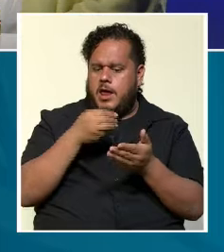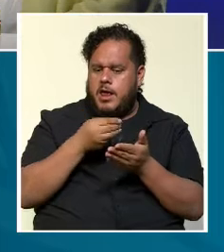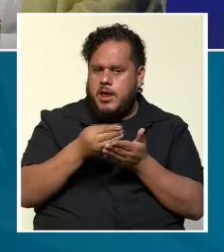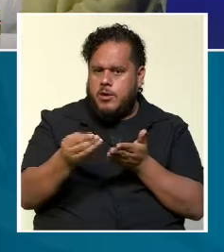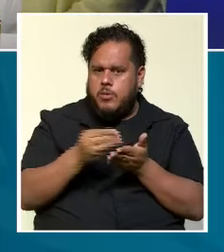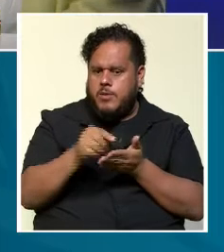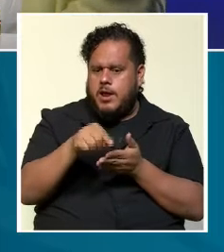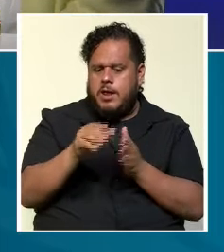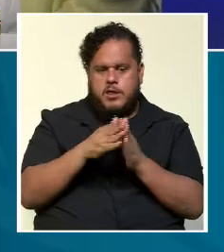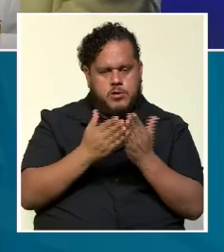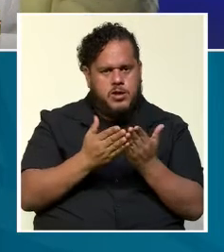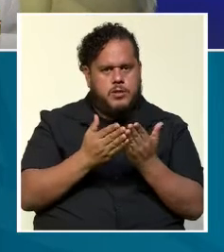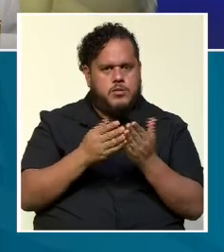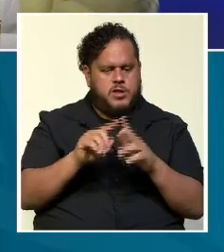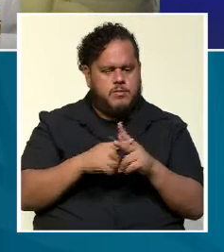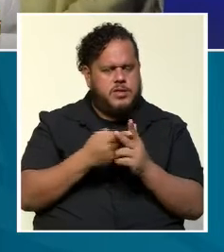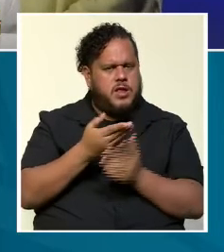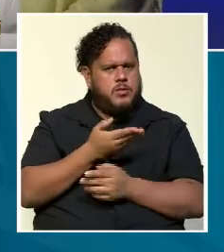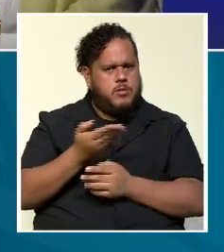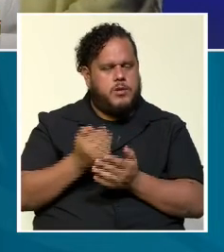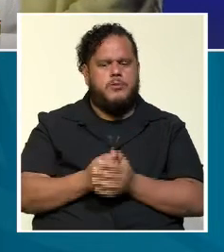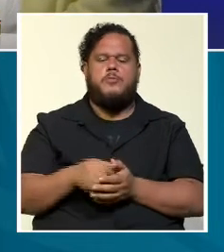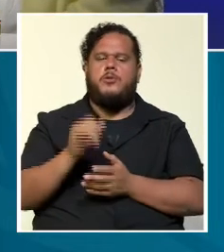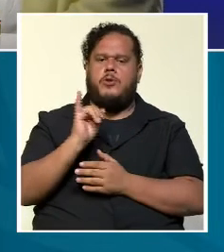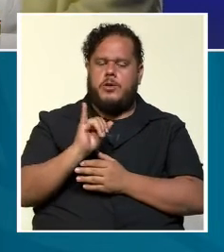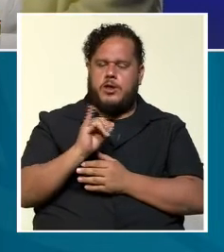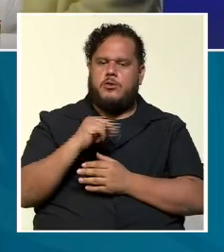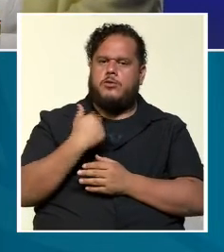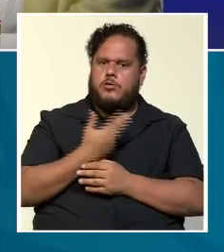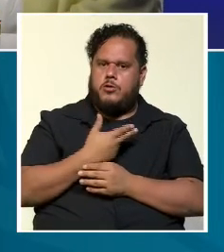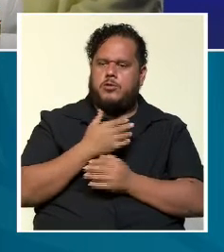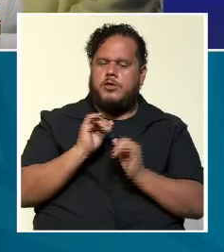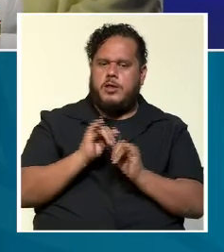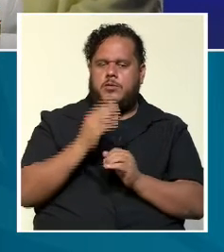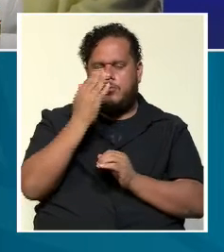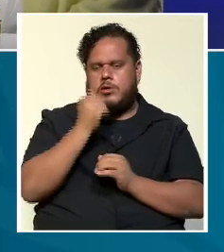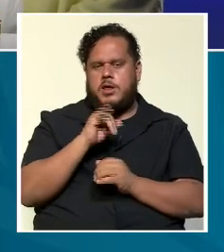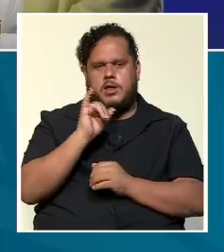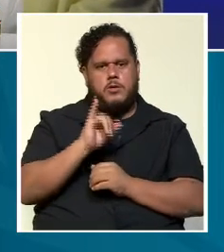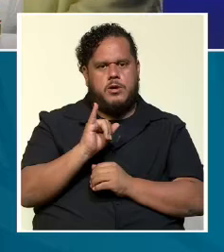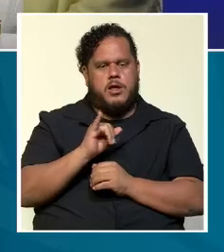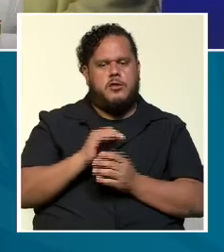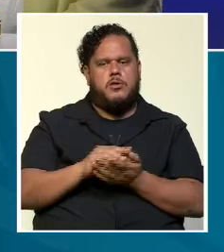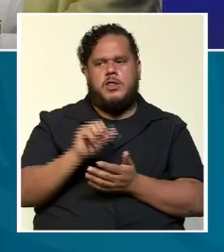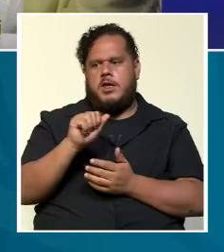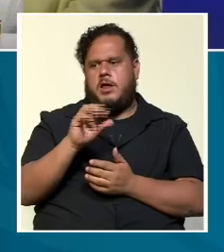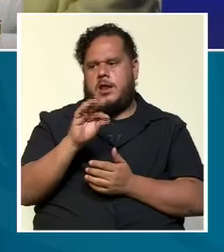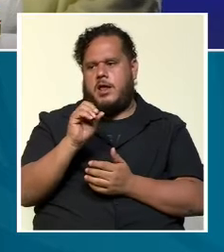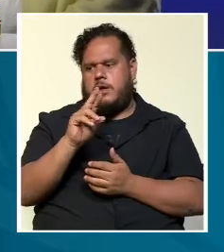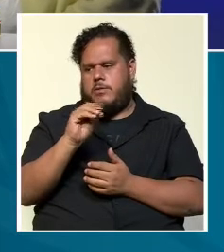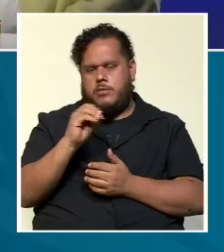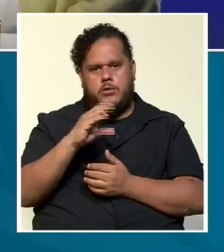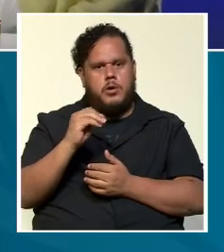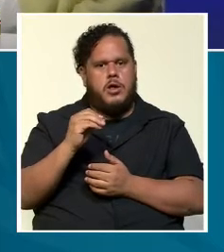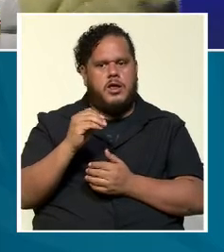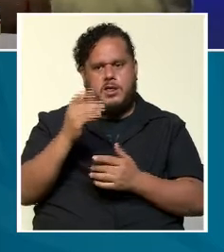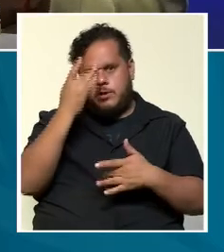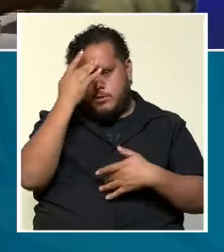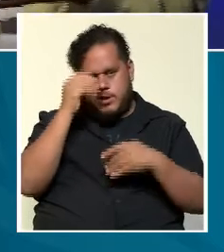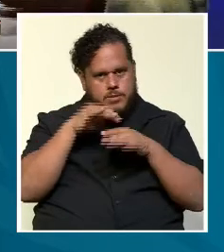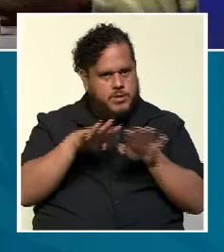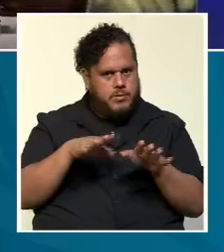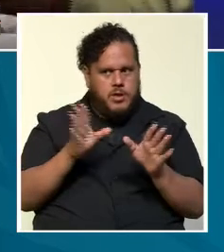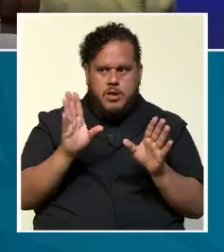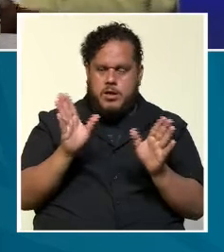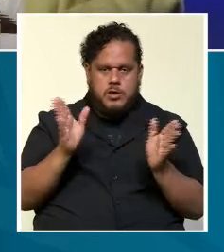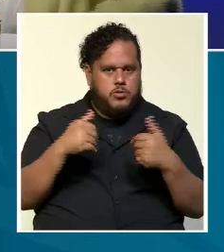de cuándo? Mira, en eso estamos justamente, porque con esto del aforo y de lo de la pandemia, entonces no hay